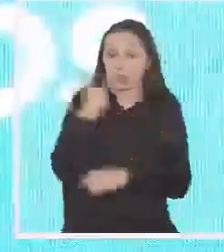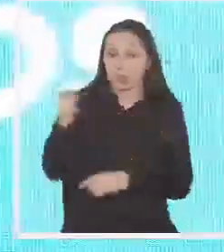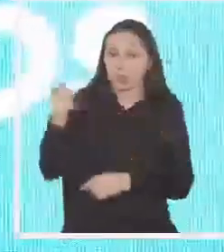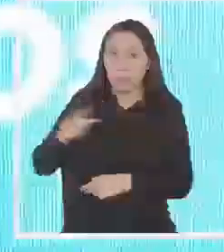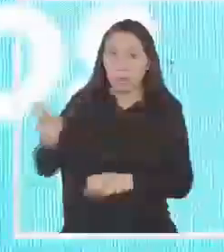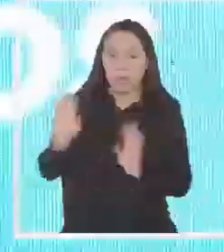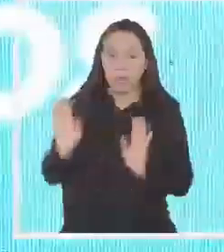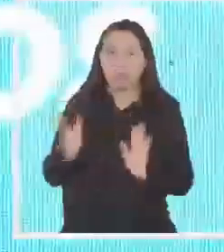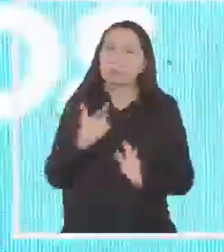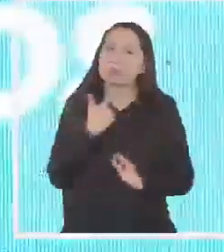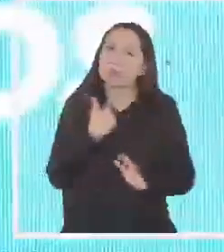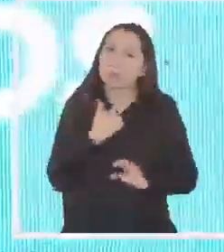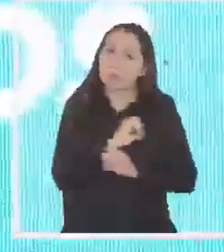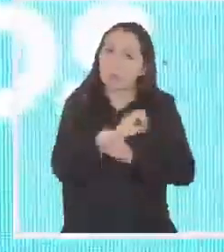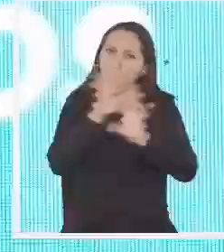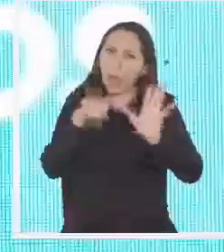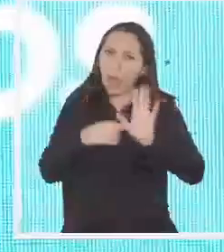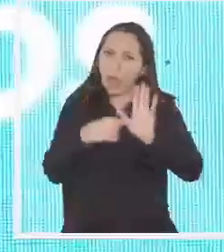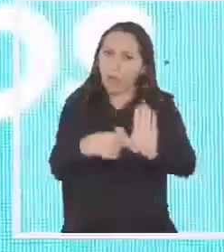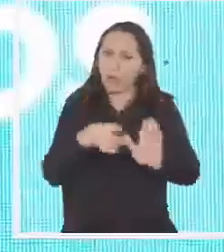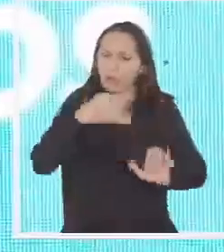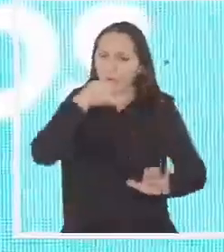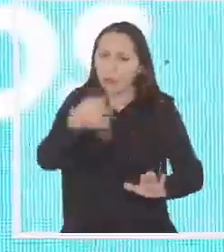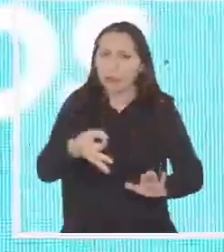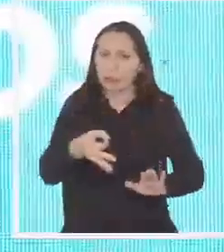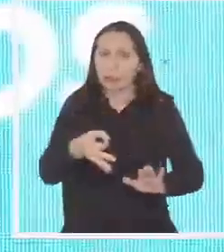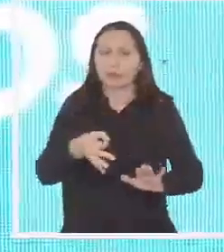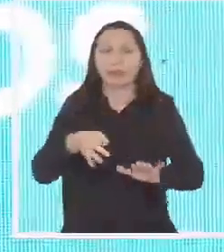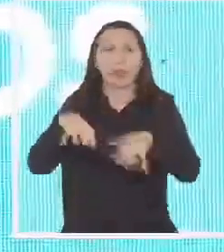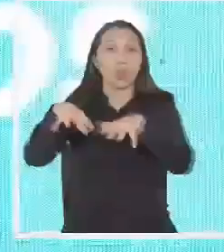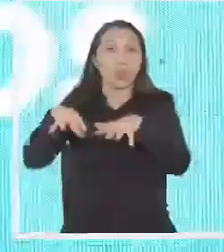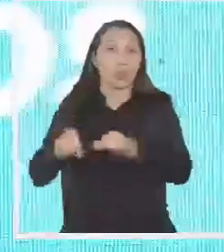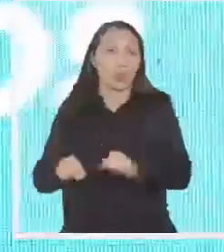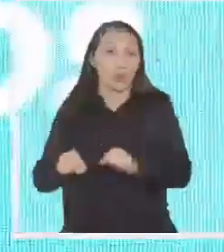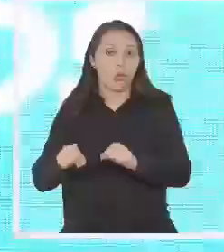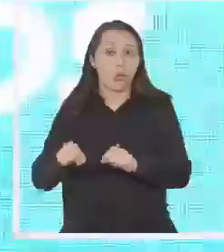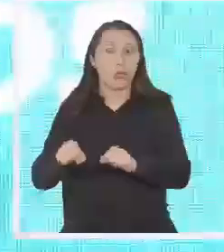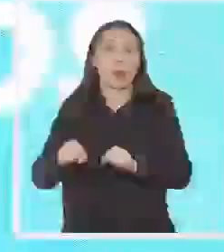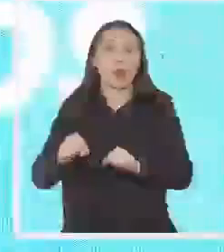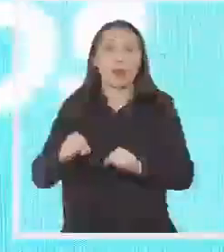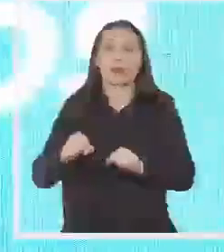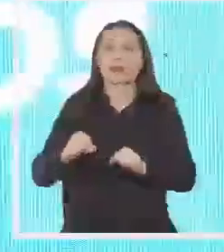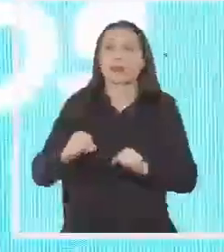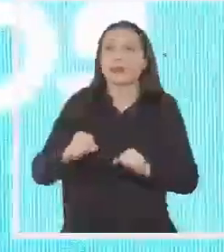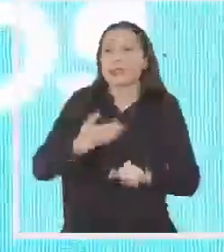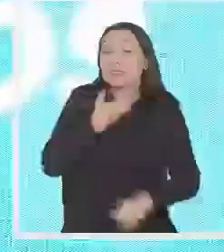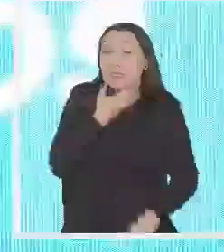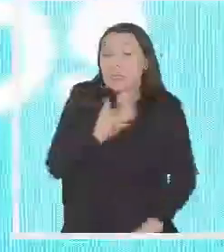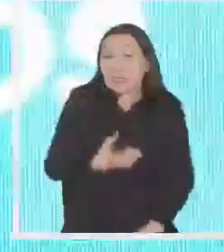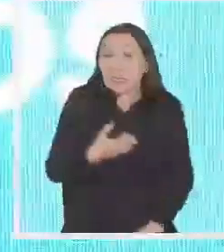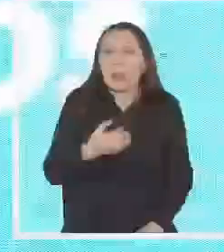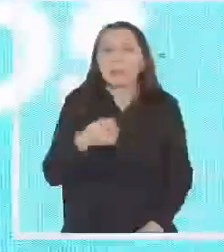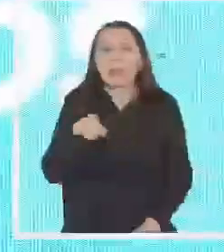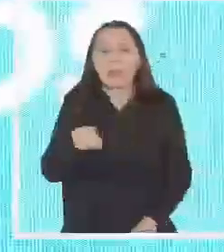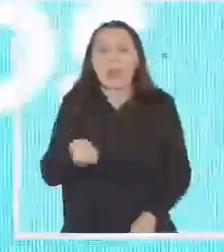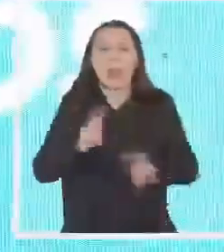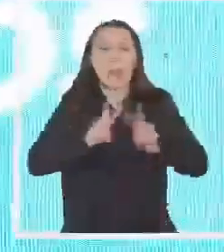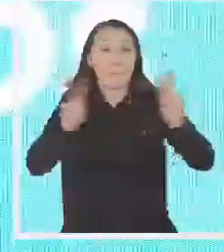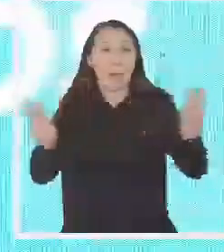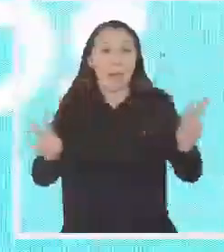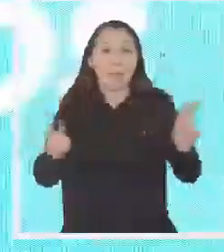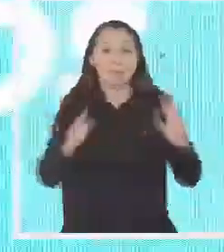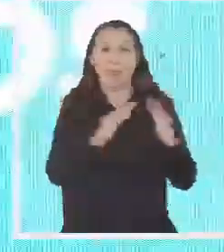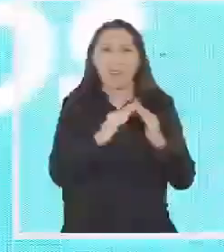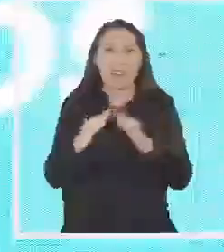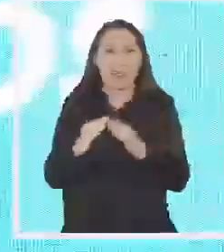semanas, pero que me interesa dejar una señal bien clara. La toma que se produjo en San Pedro de la Paz de viviendas sociales. Eso es